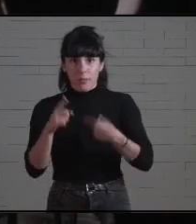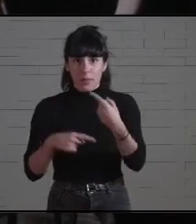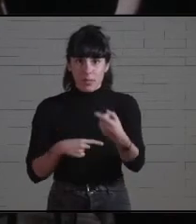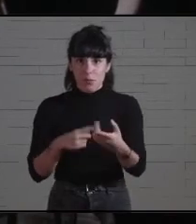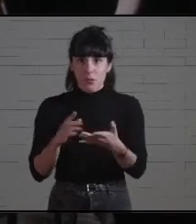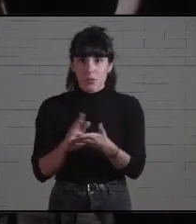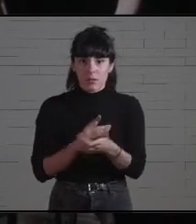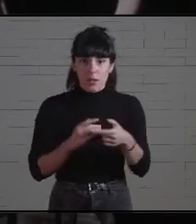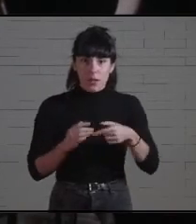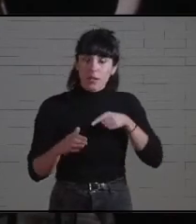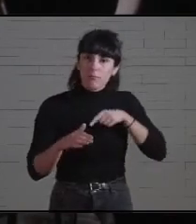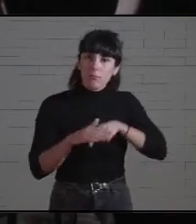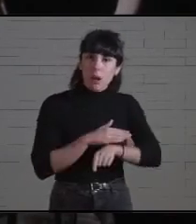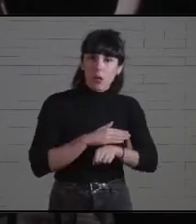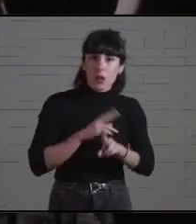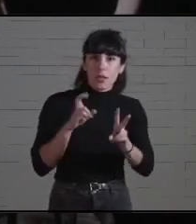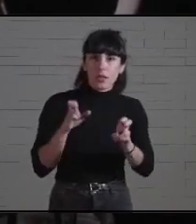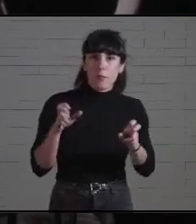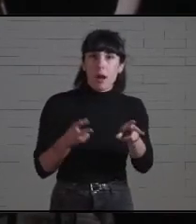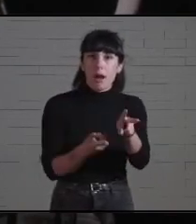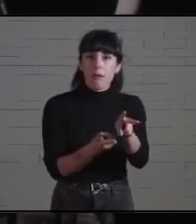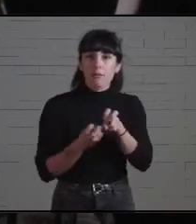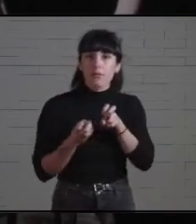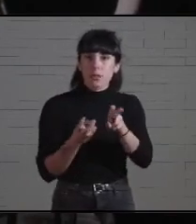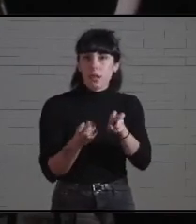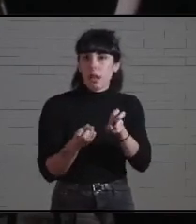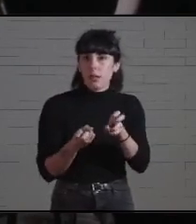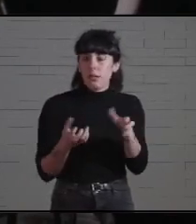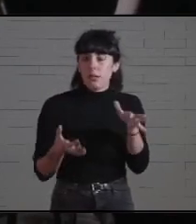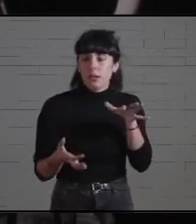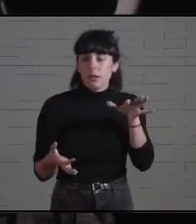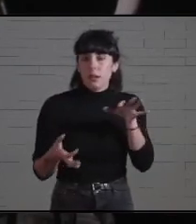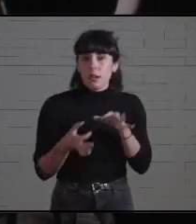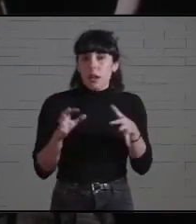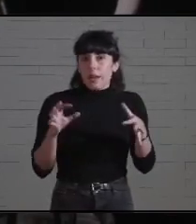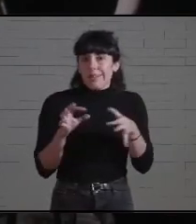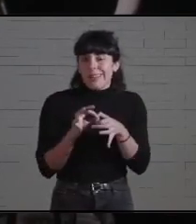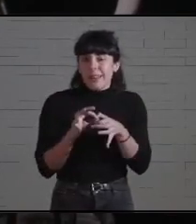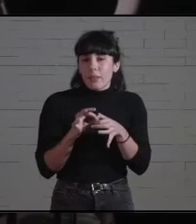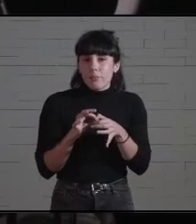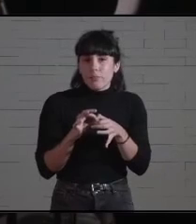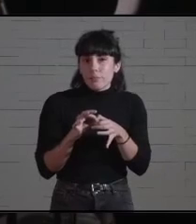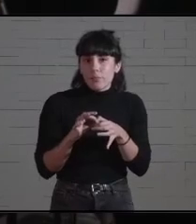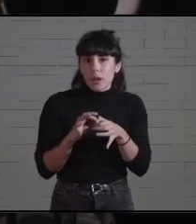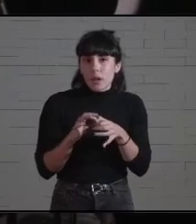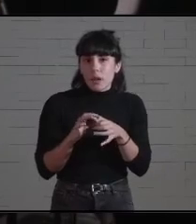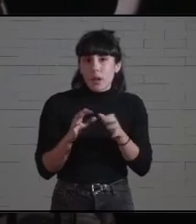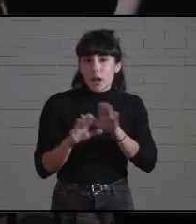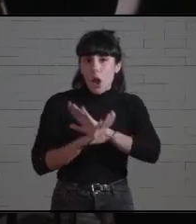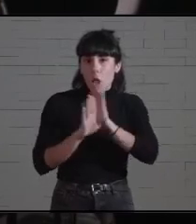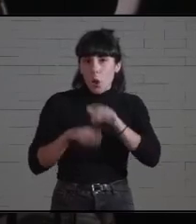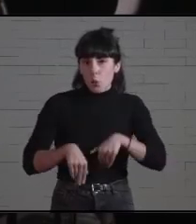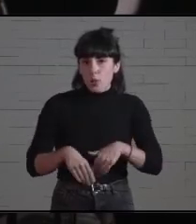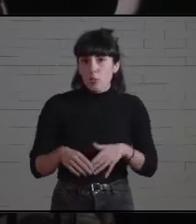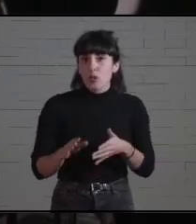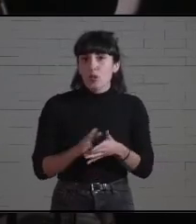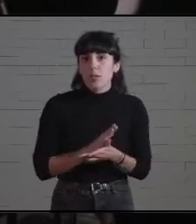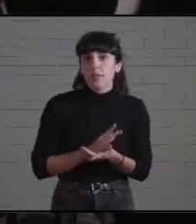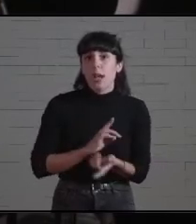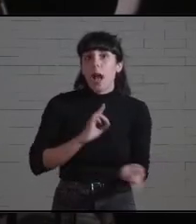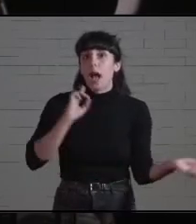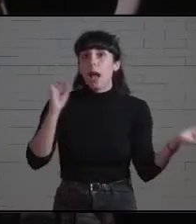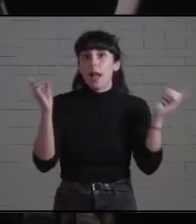ahondar en una subida fiscal siempre es como lo último de lo último. O sea, que si no hay un cambio